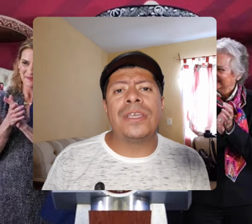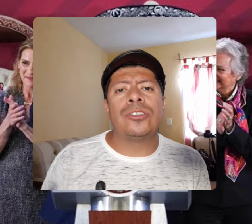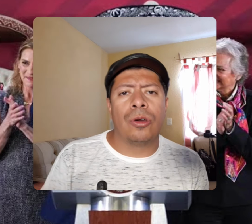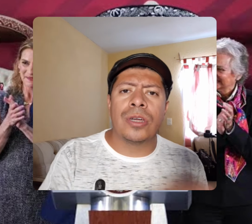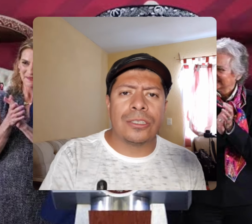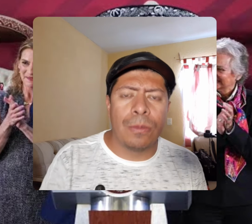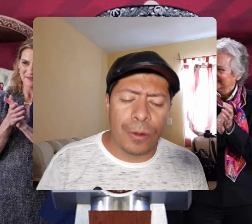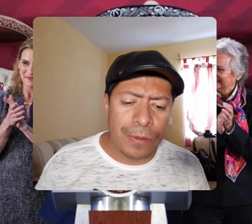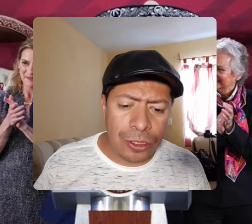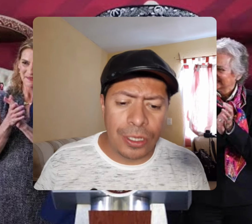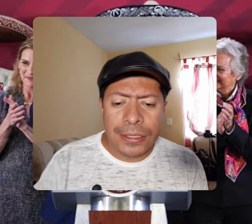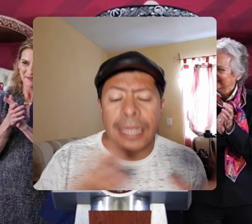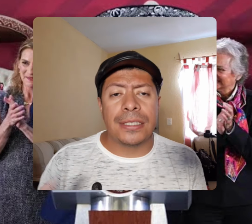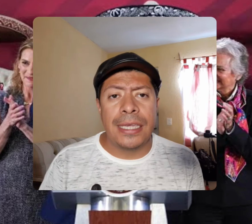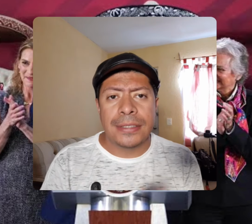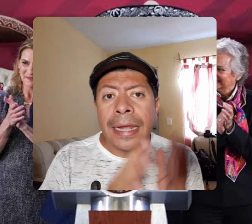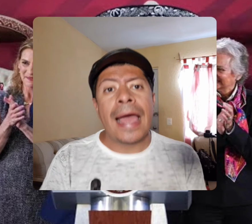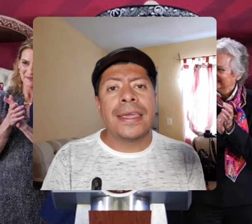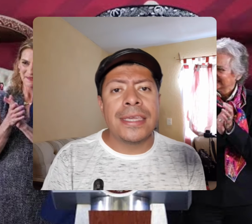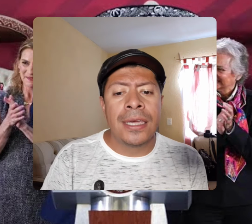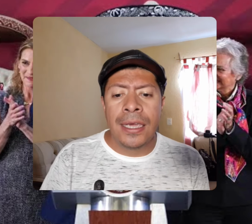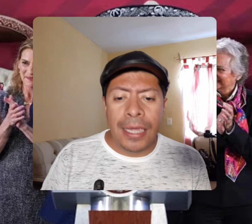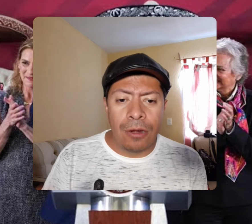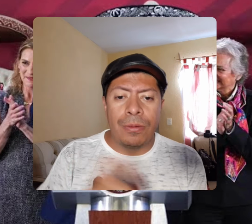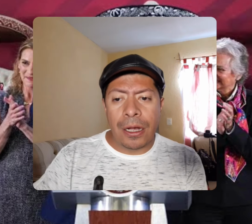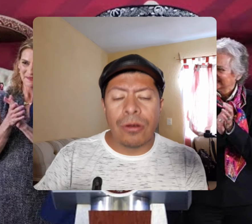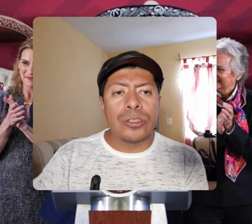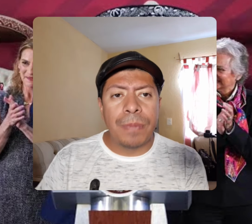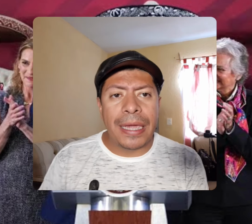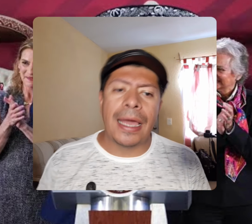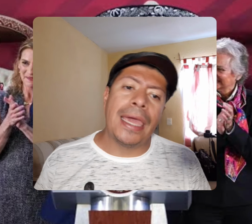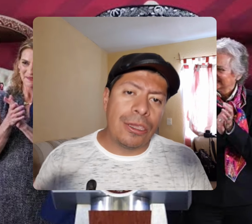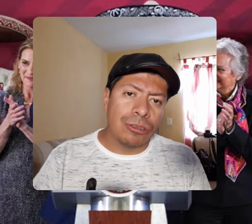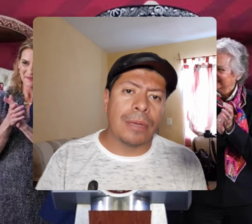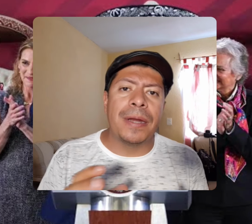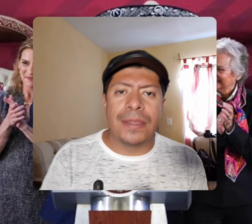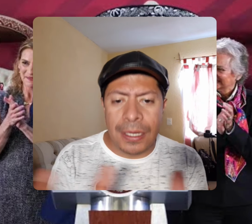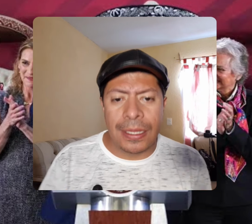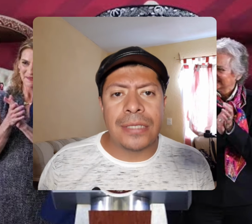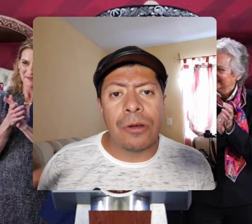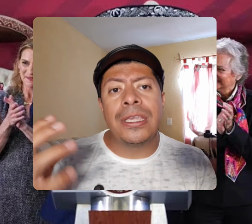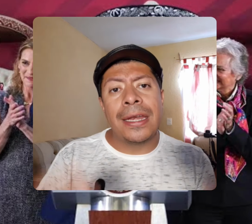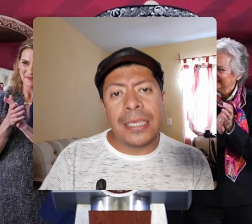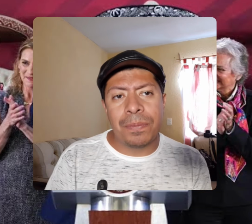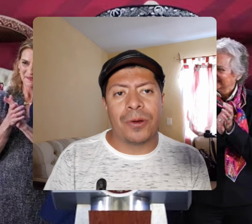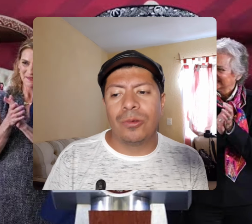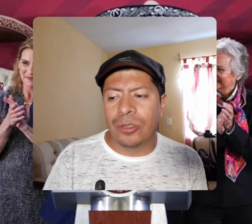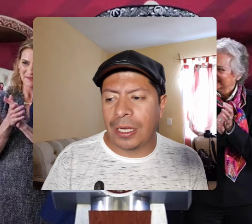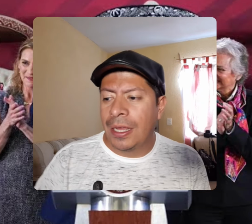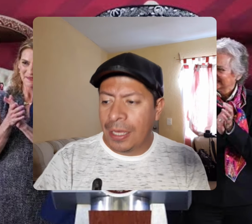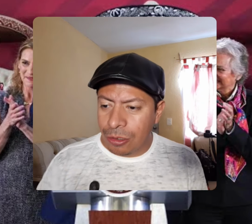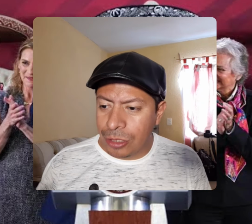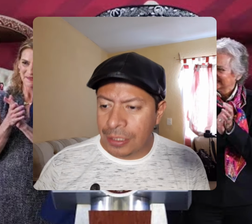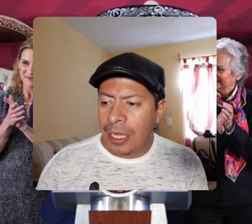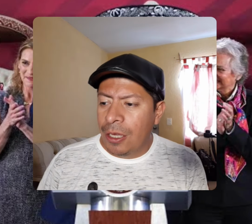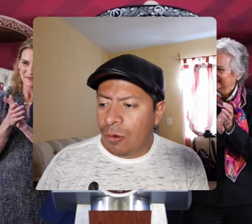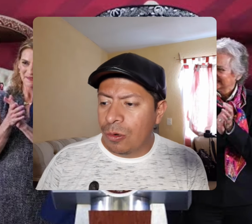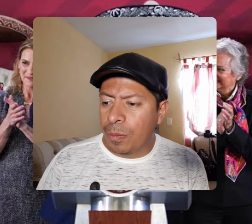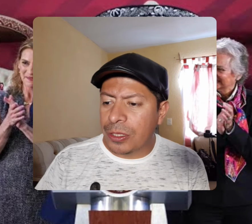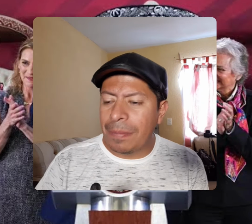como oficio, o que son profesionistas y están ahí. El gobierno los beca, ellos aprenden, desarrollan y producen.